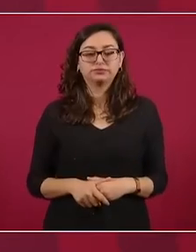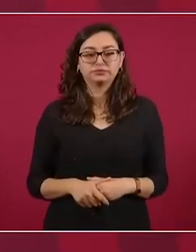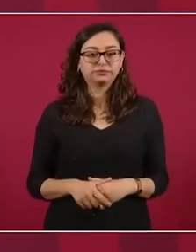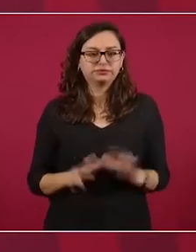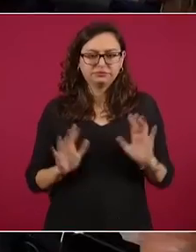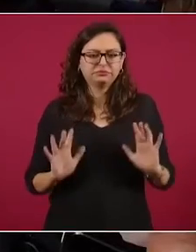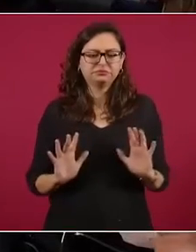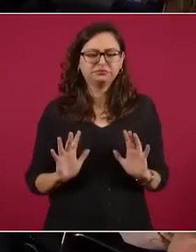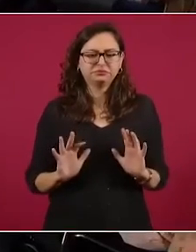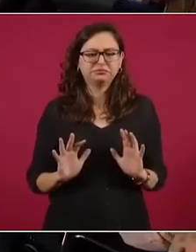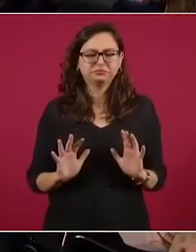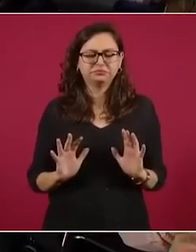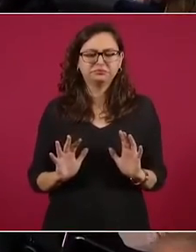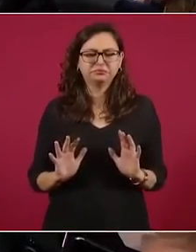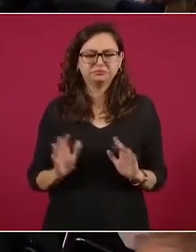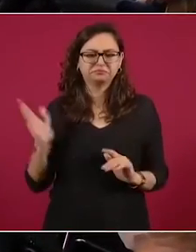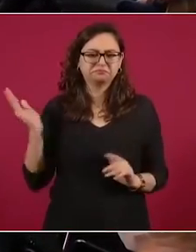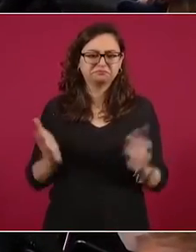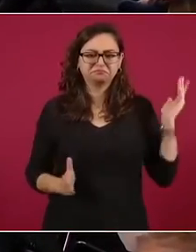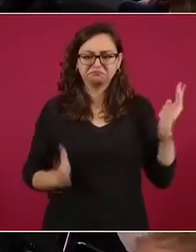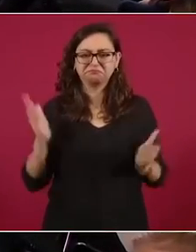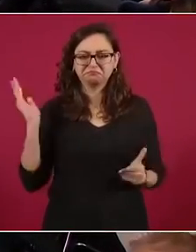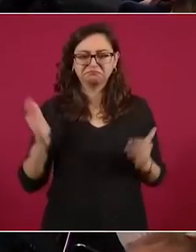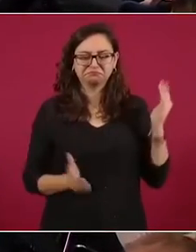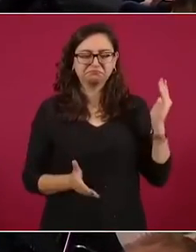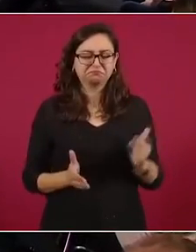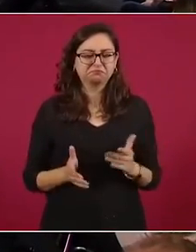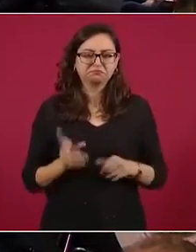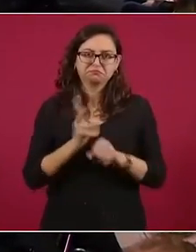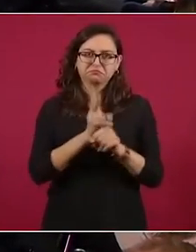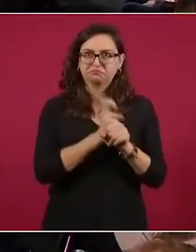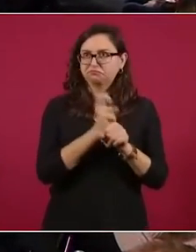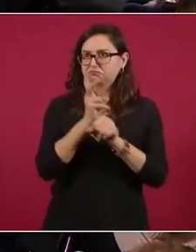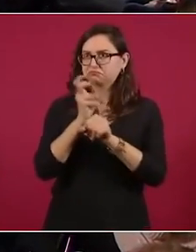Pues son los invitados. Y